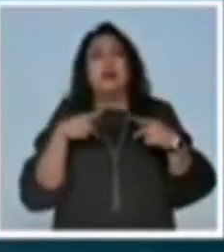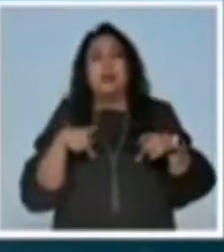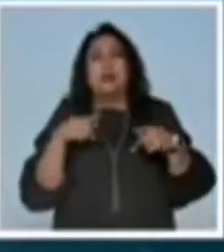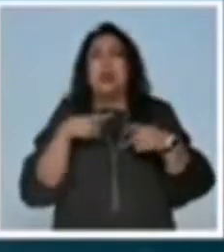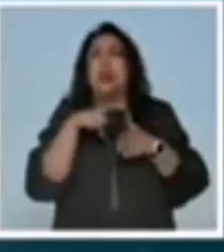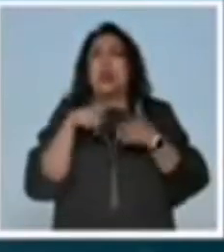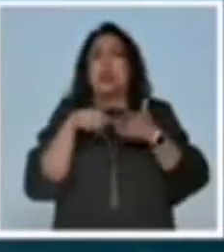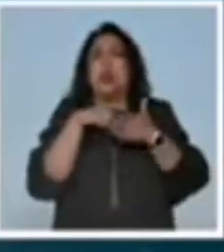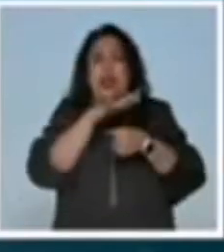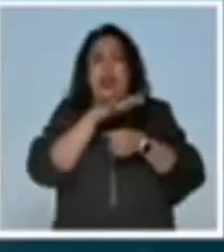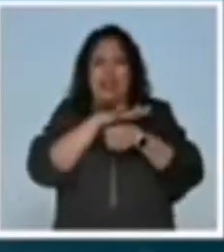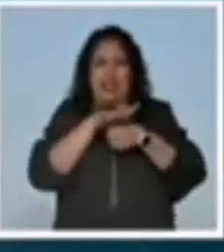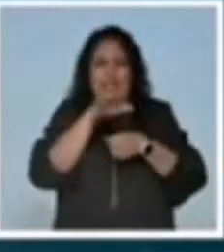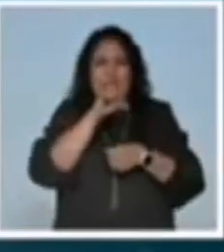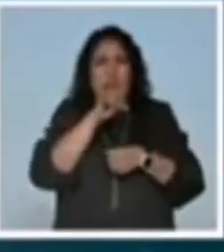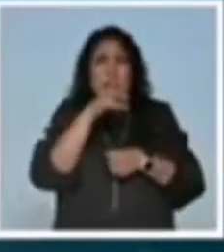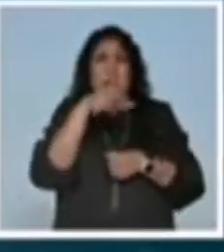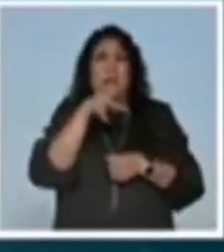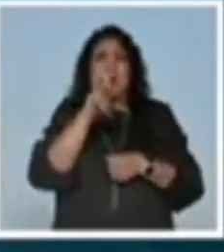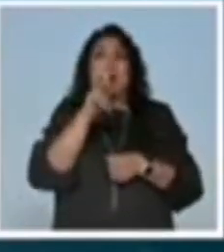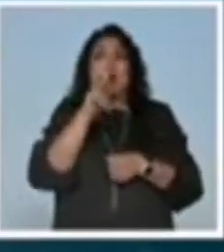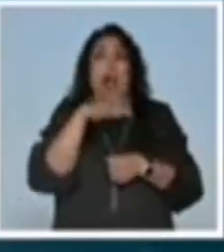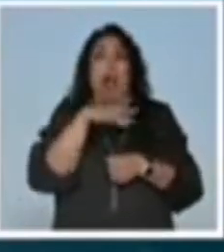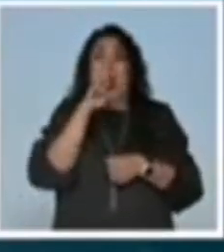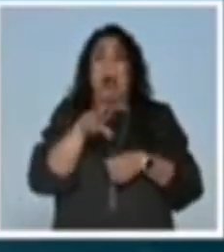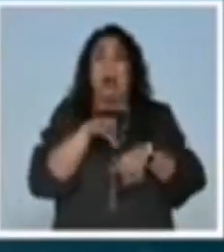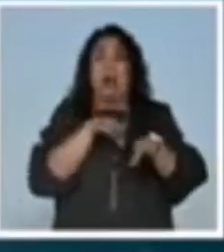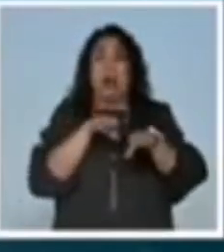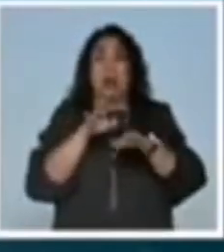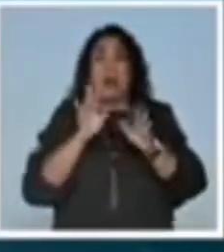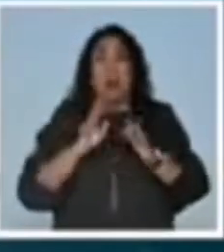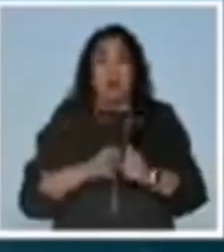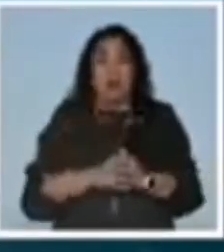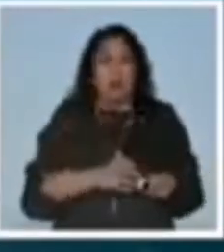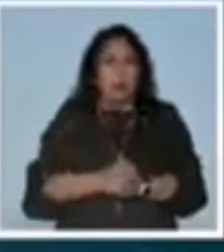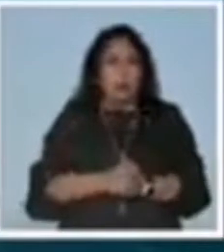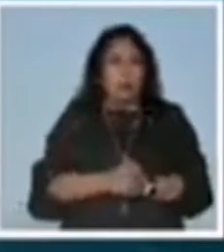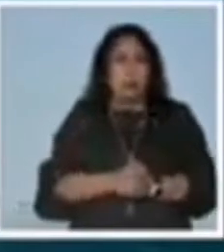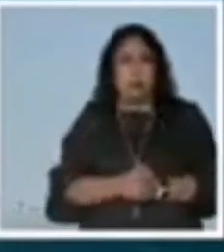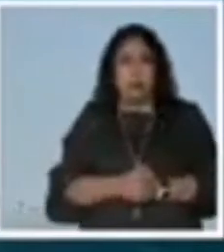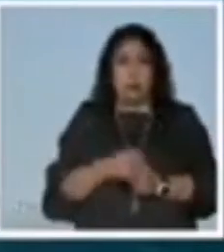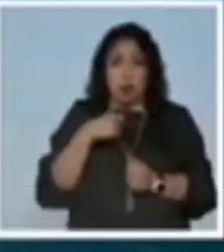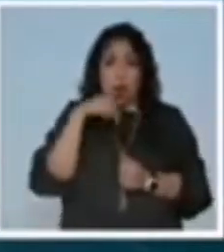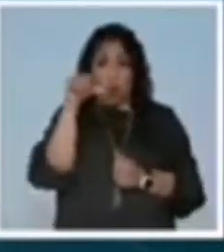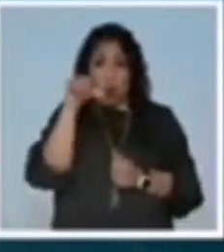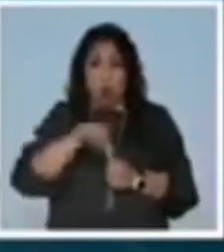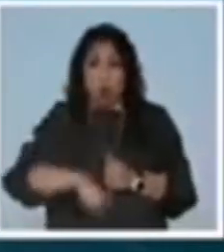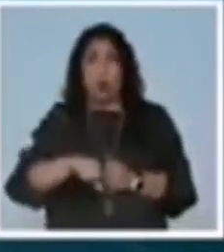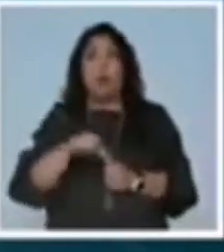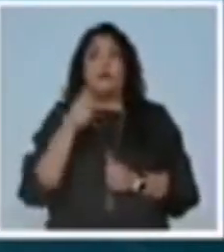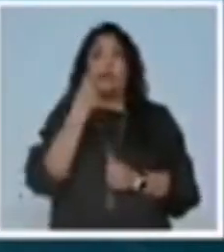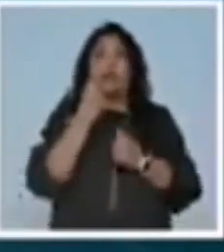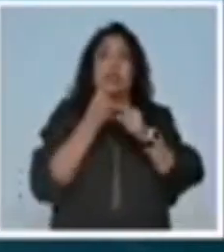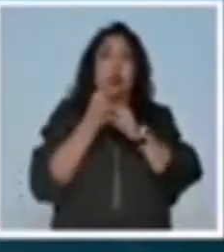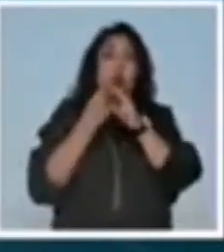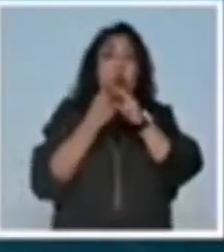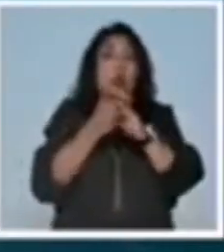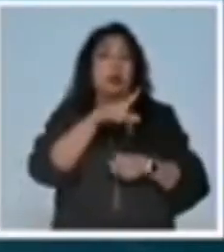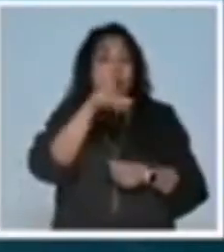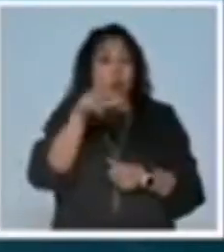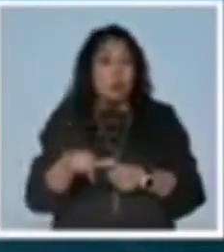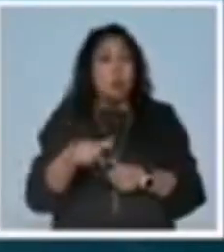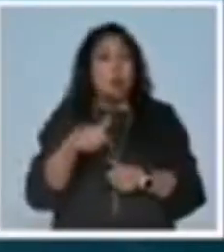los espacios estaban llenos porque nadie teníamos trabajo, nadie. Y hoy en día, 25 años